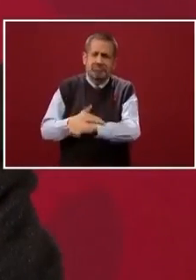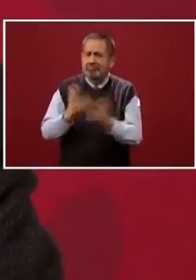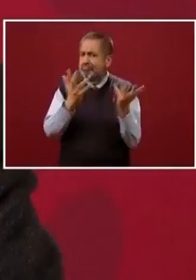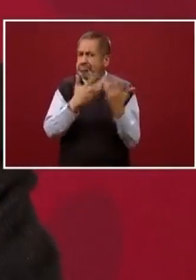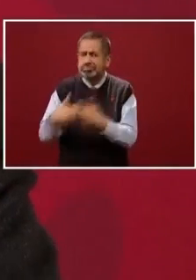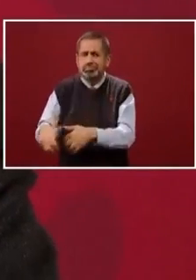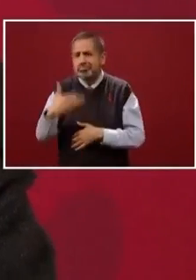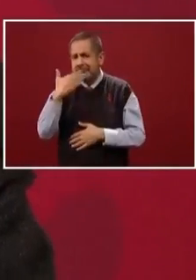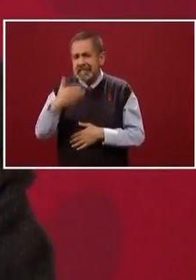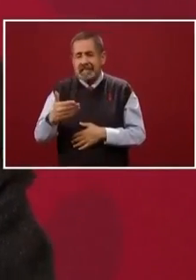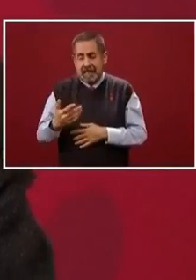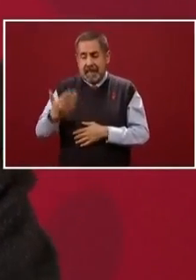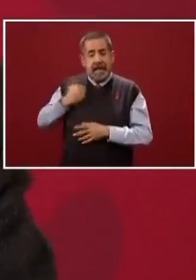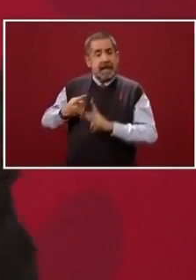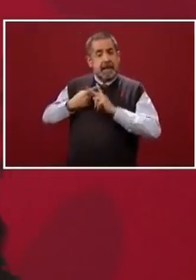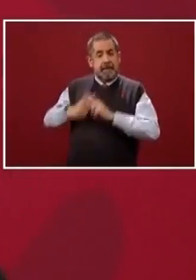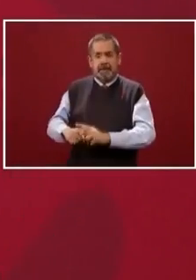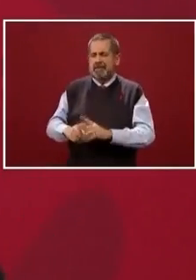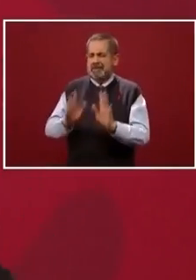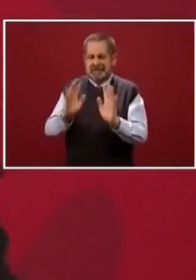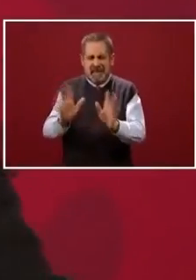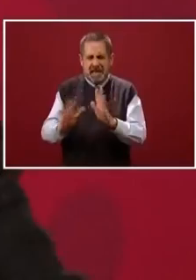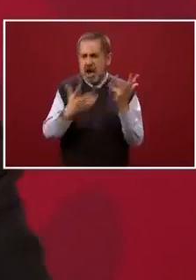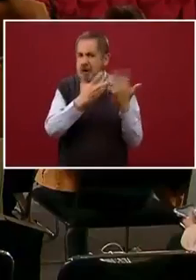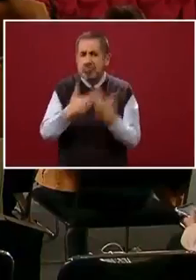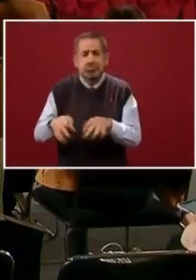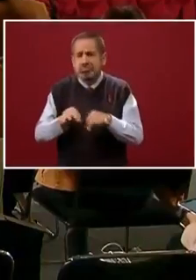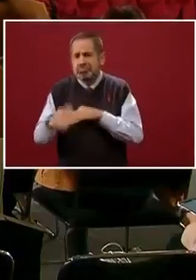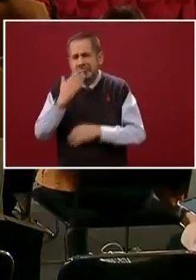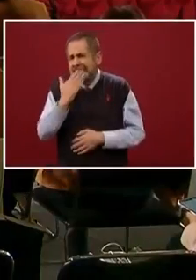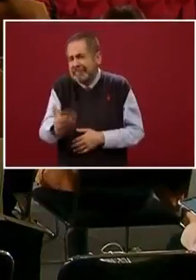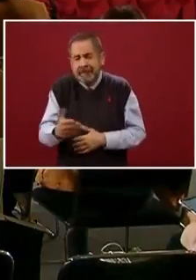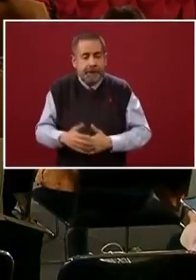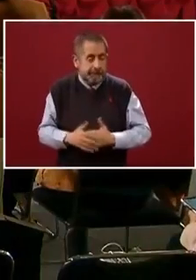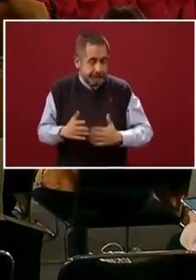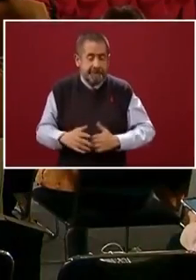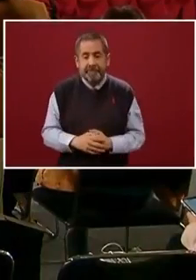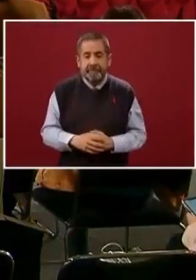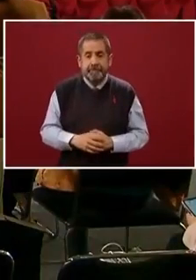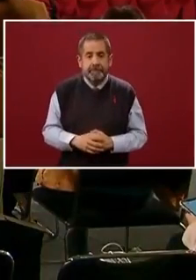desde que inició esta epidemia. En las